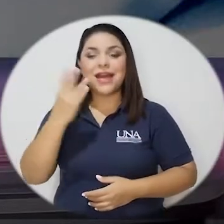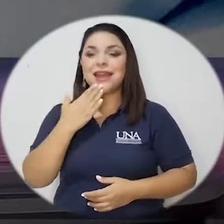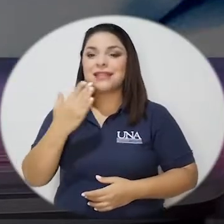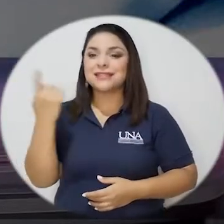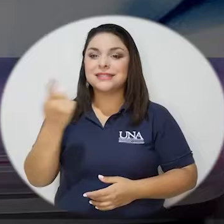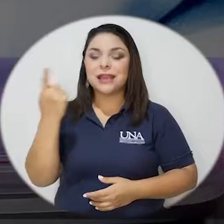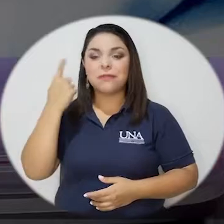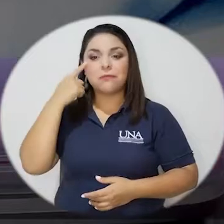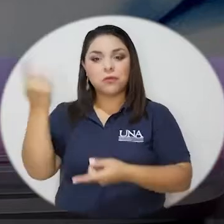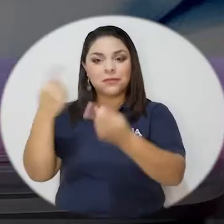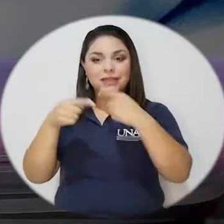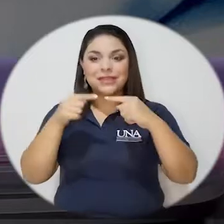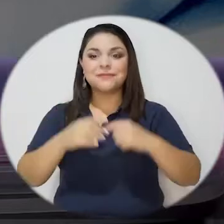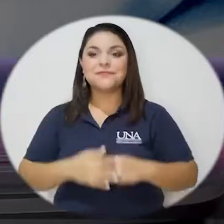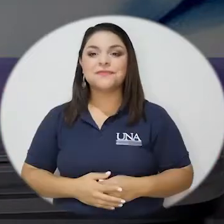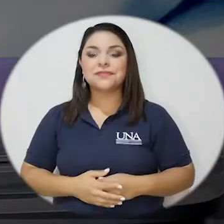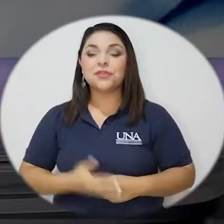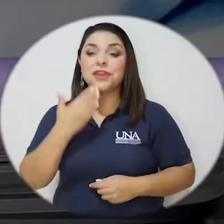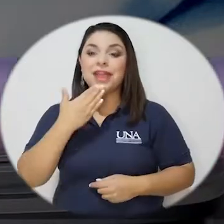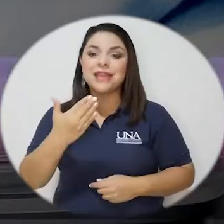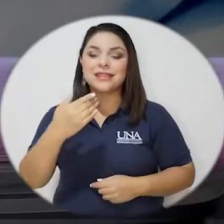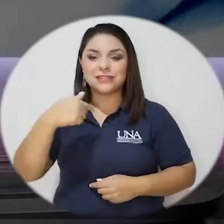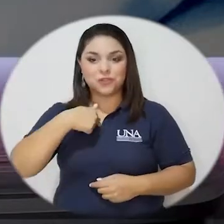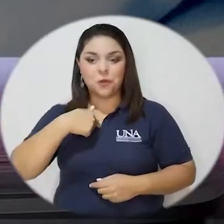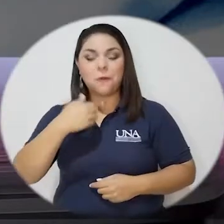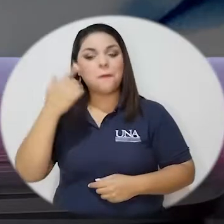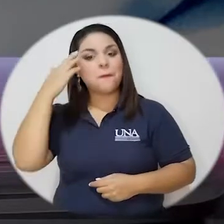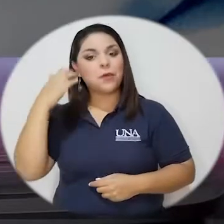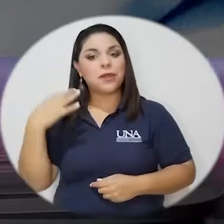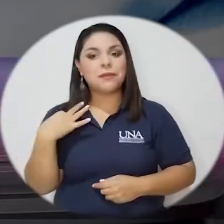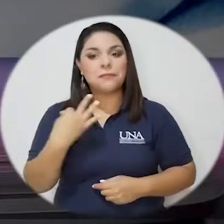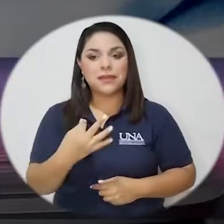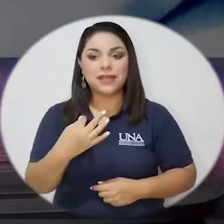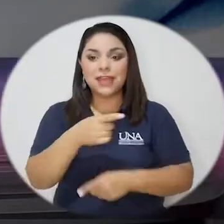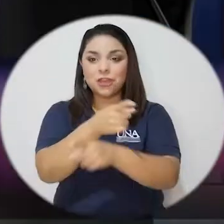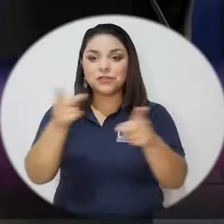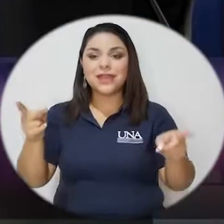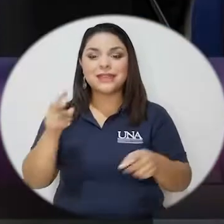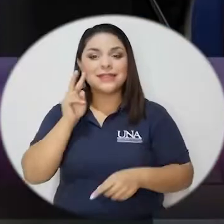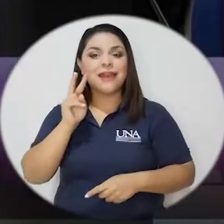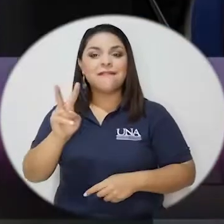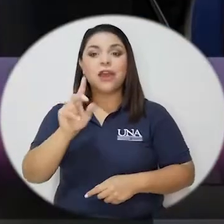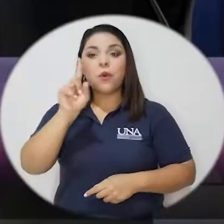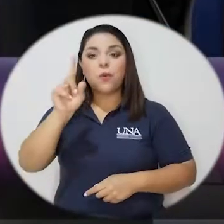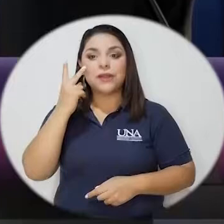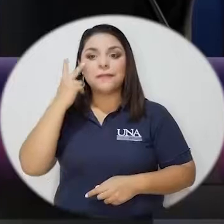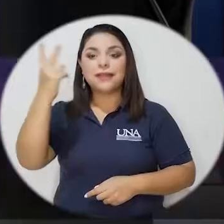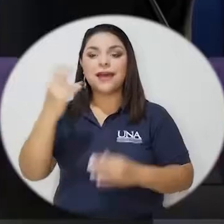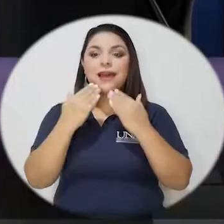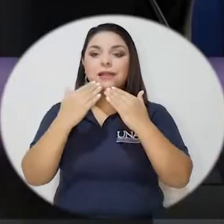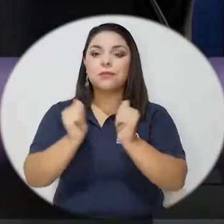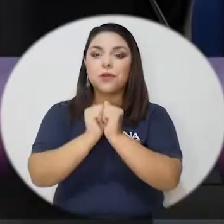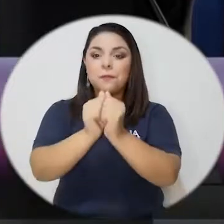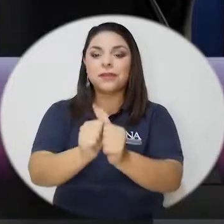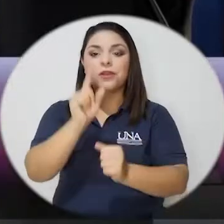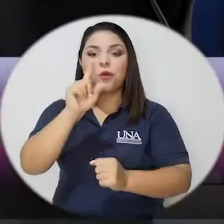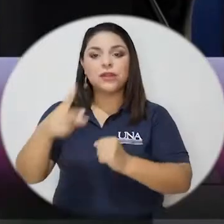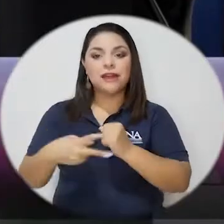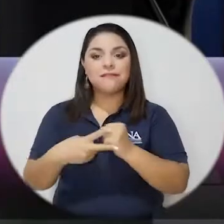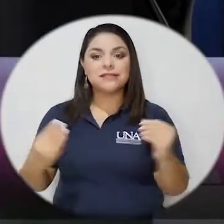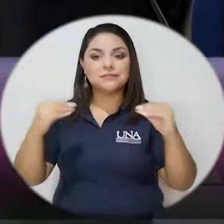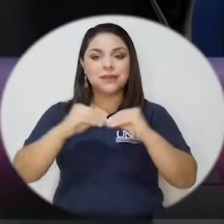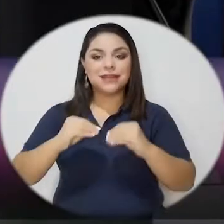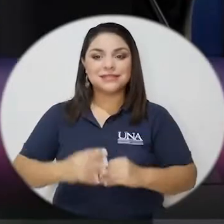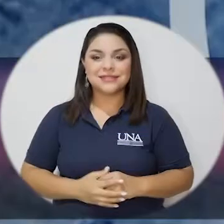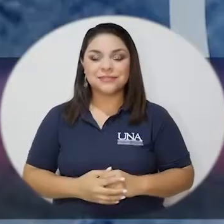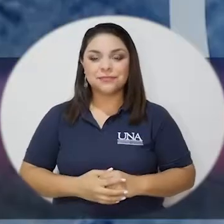su presencia. No, el agradecido soy yo por la invitación y a todos los que siguen una mirada, gracias por estar con nosotros acompañándonos una vez más.